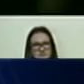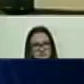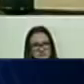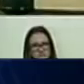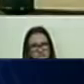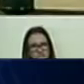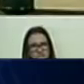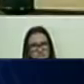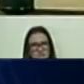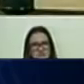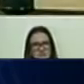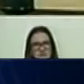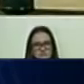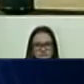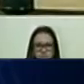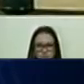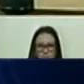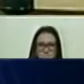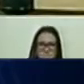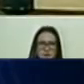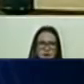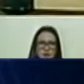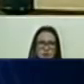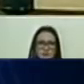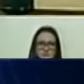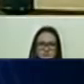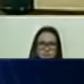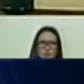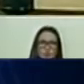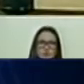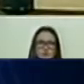lleva el mercado a su casa a la gente?